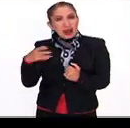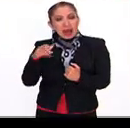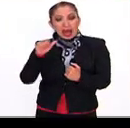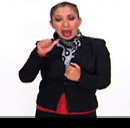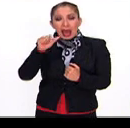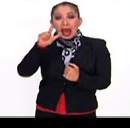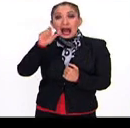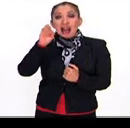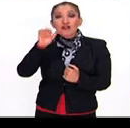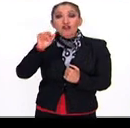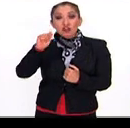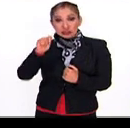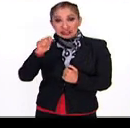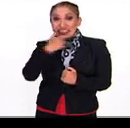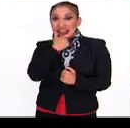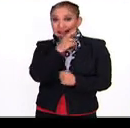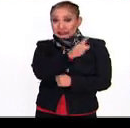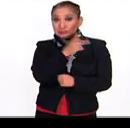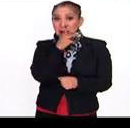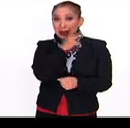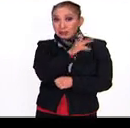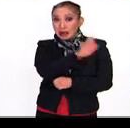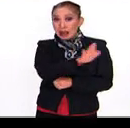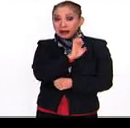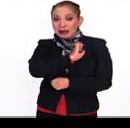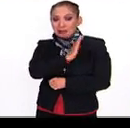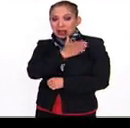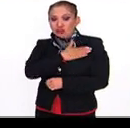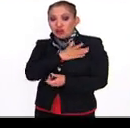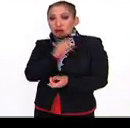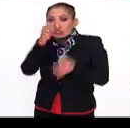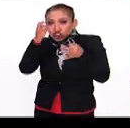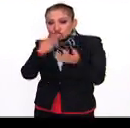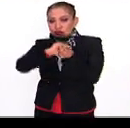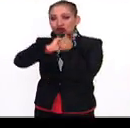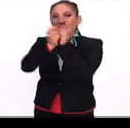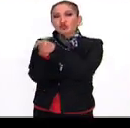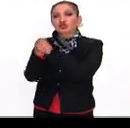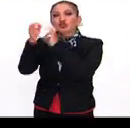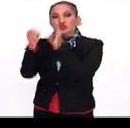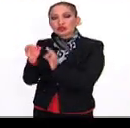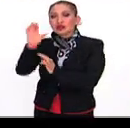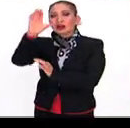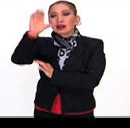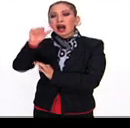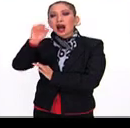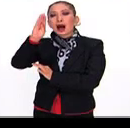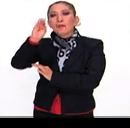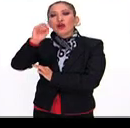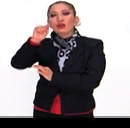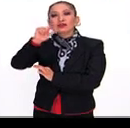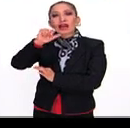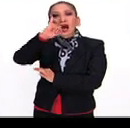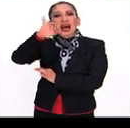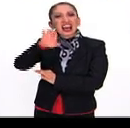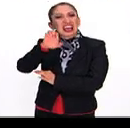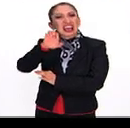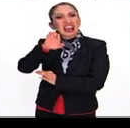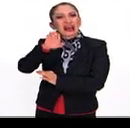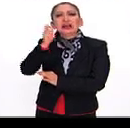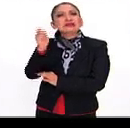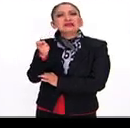Landfall, por ejemplo, en inglés, en español técnicamente se traduciría como cabotaje. Es el acto